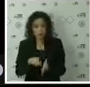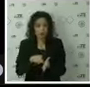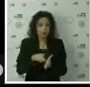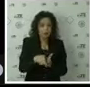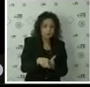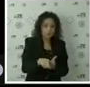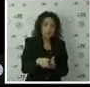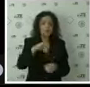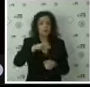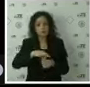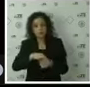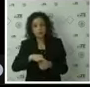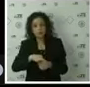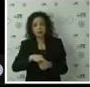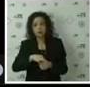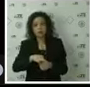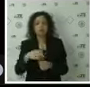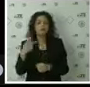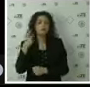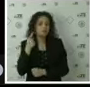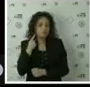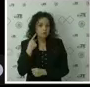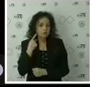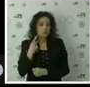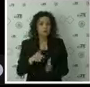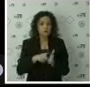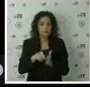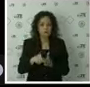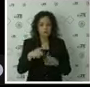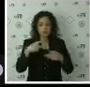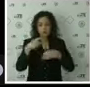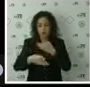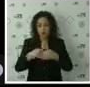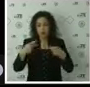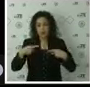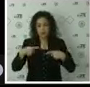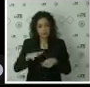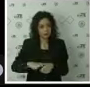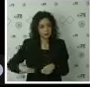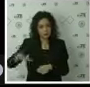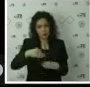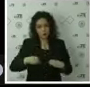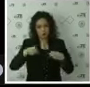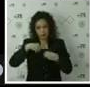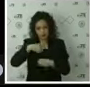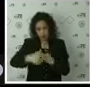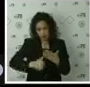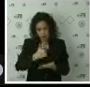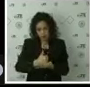políticos electorales y sobre todo fundamentales de las personas de la ciudad. Por favor, Miguel Ángel.